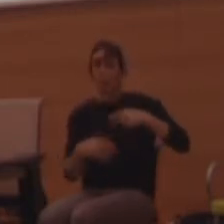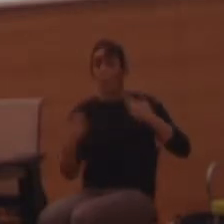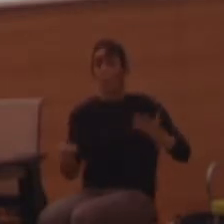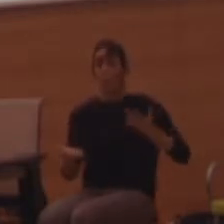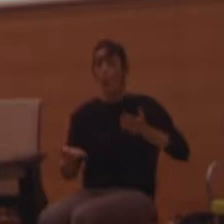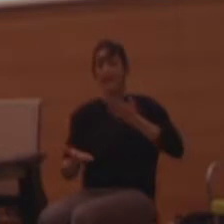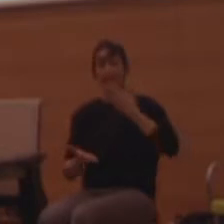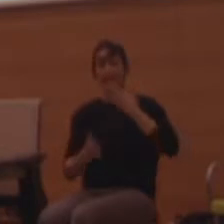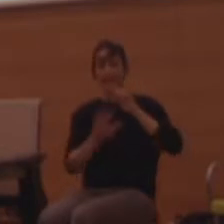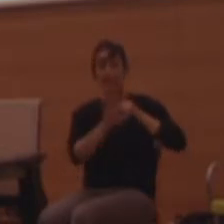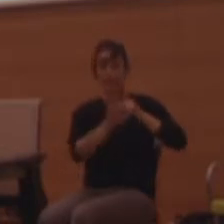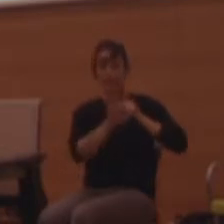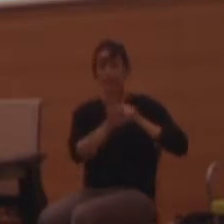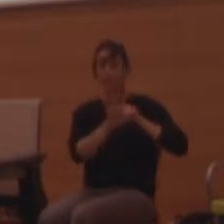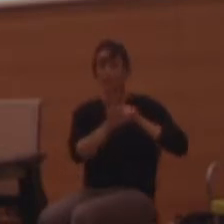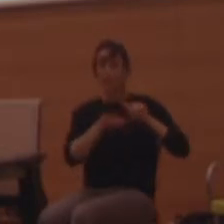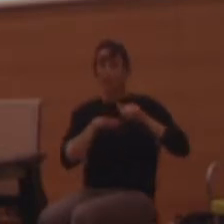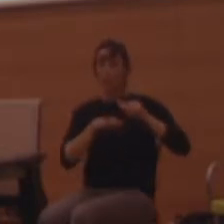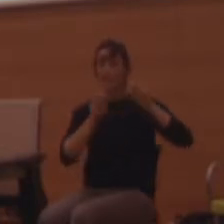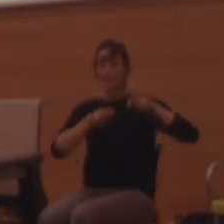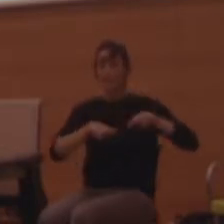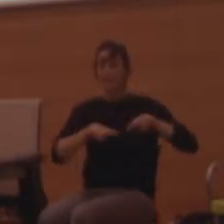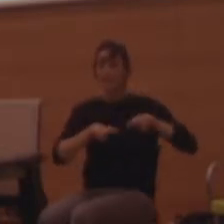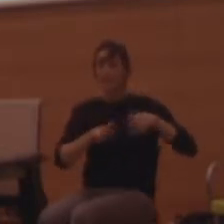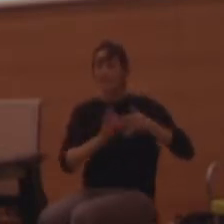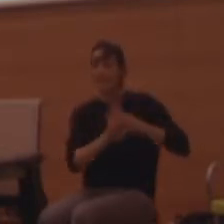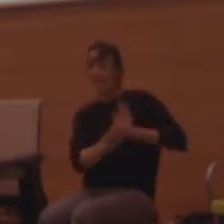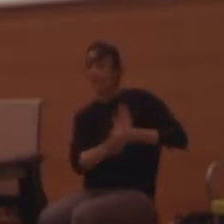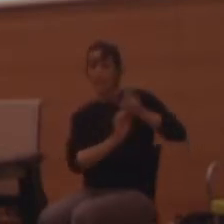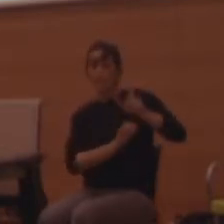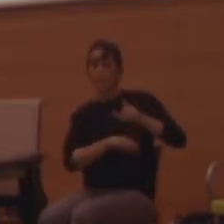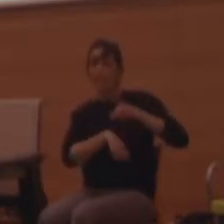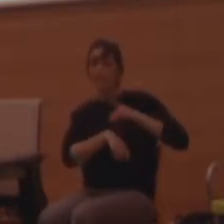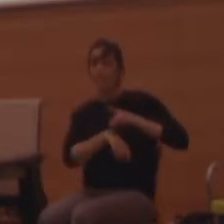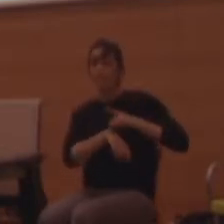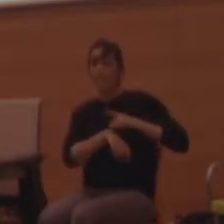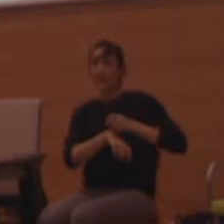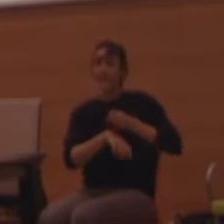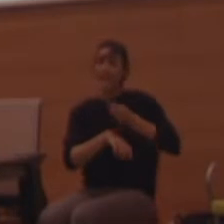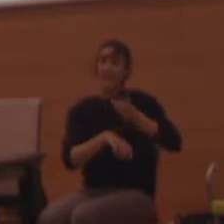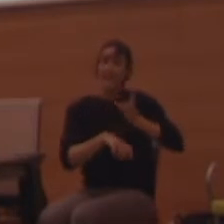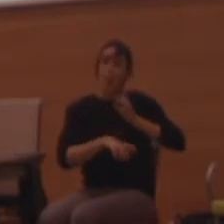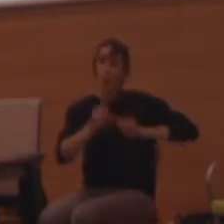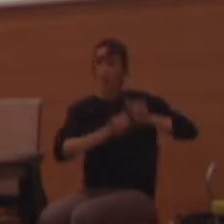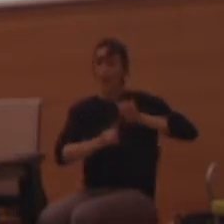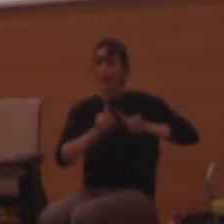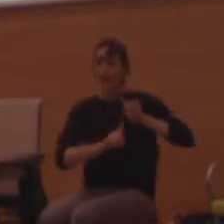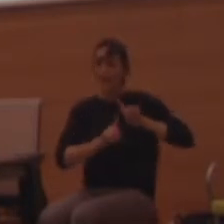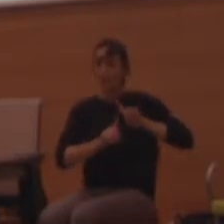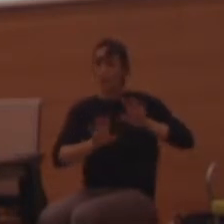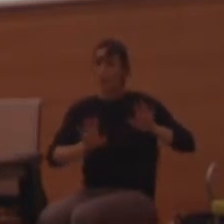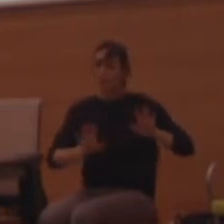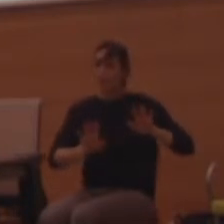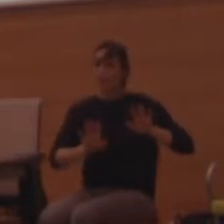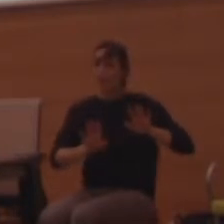ausencia significa que el paciente, estamos ante un paciente neuropático, pero que su presencia no la descarta,